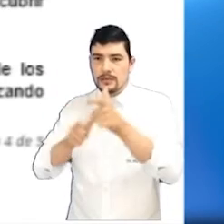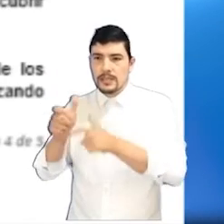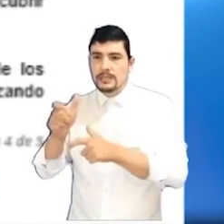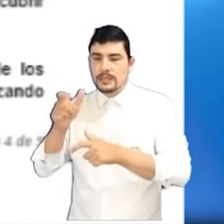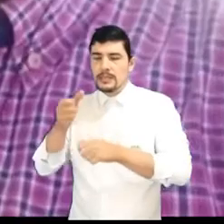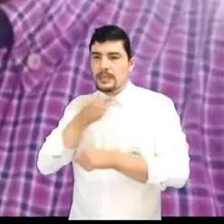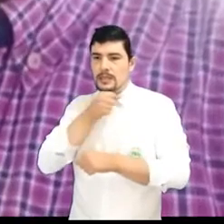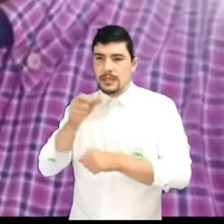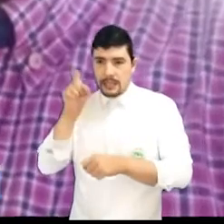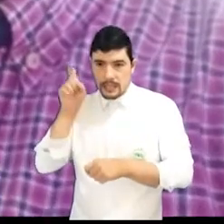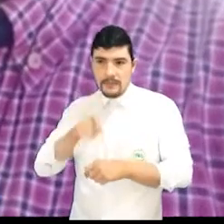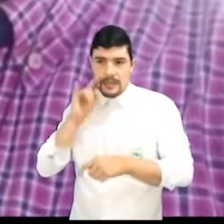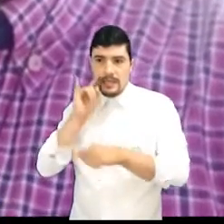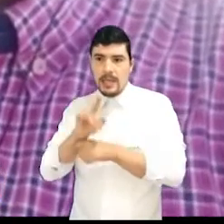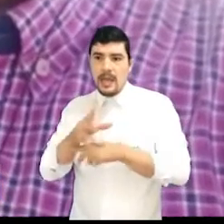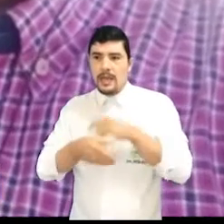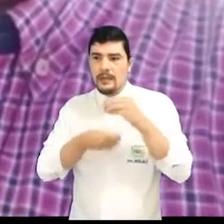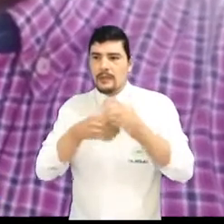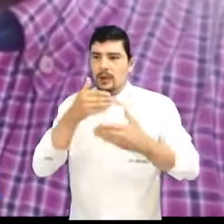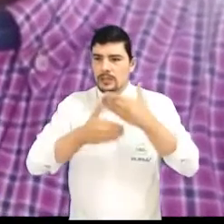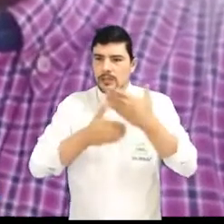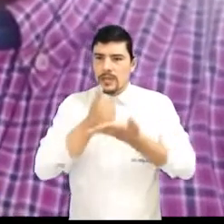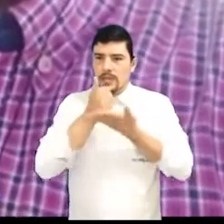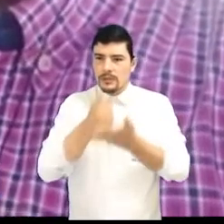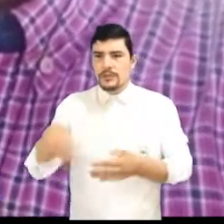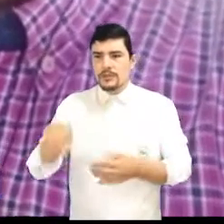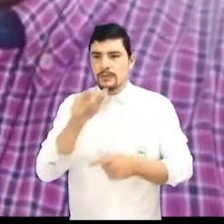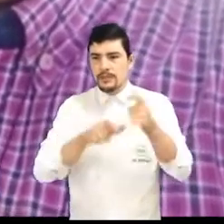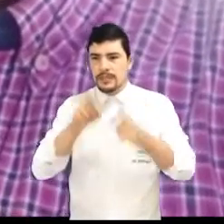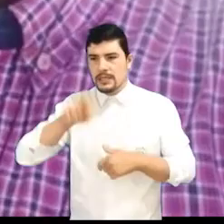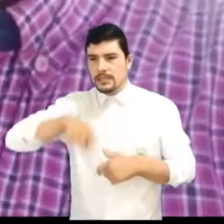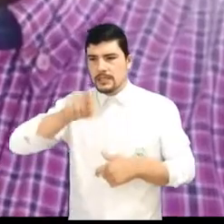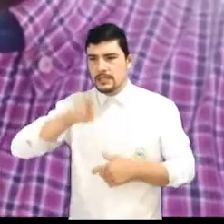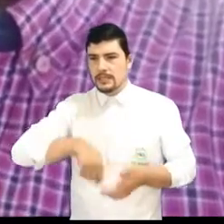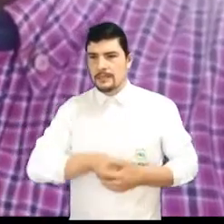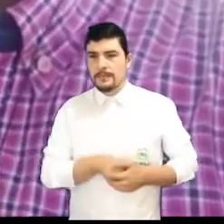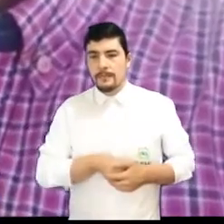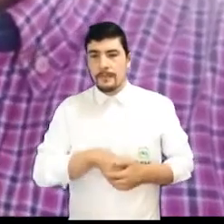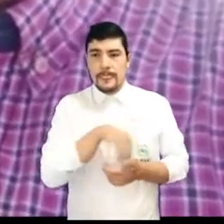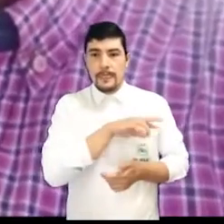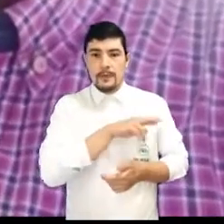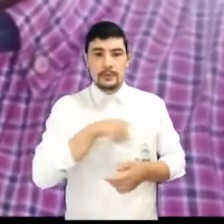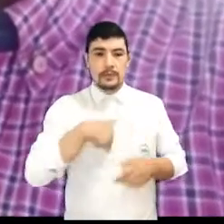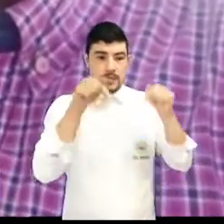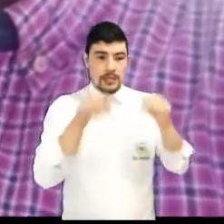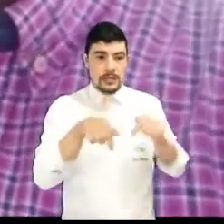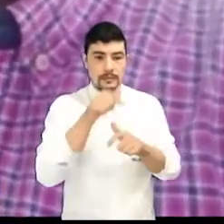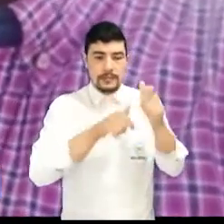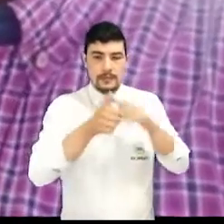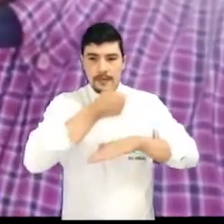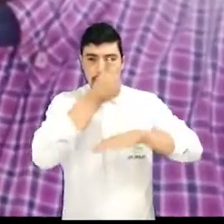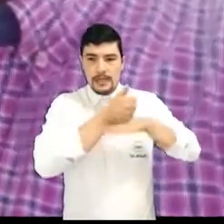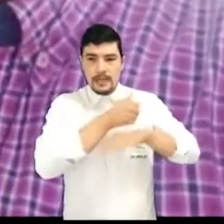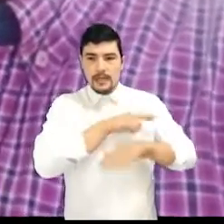nosotros como un gremio lo que estamos solicitando es que también nos tengan en cuenta y en este tipo de ayudas humanitarias